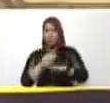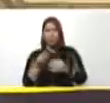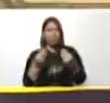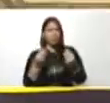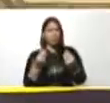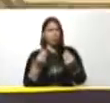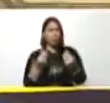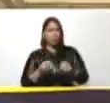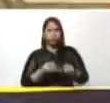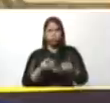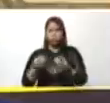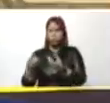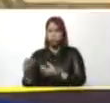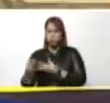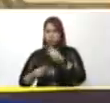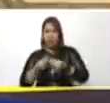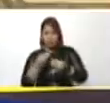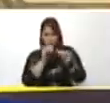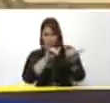de los aportes que habían hecho